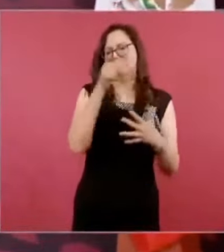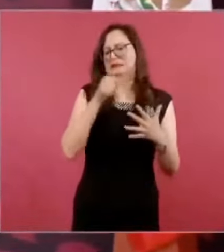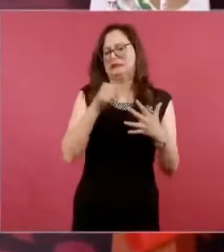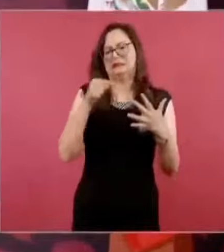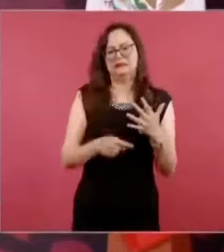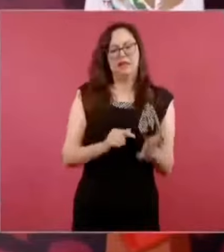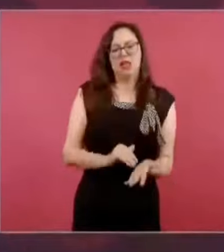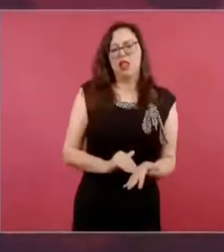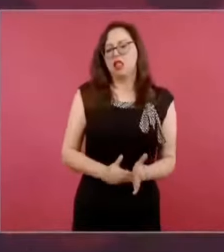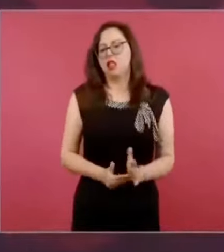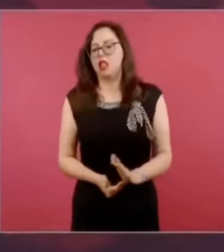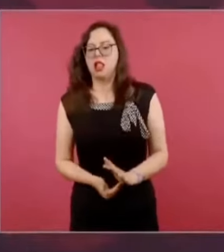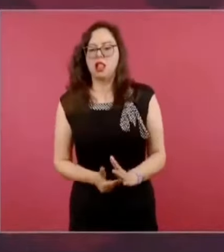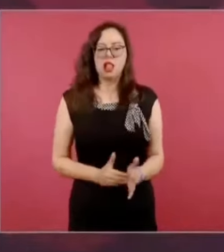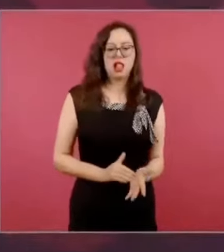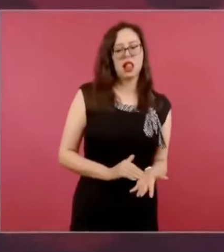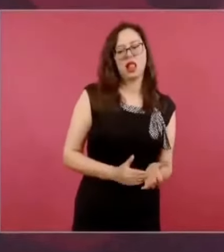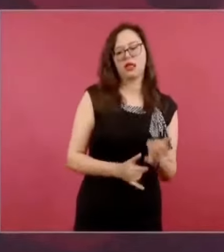que el INE